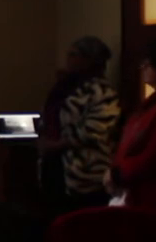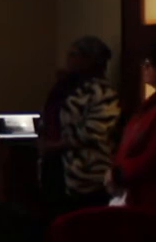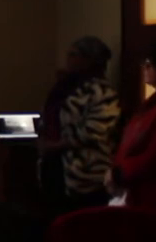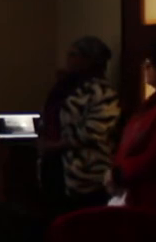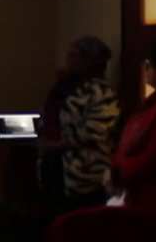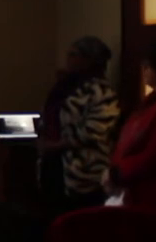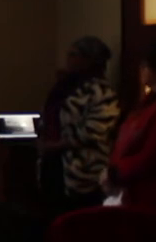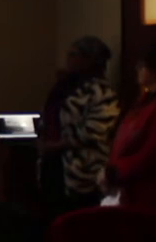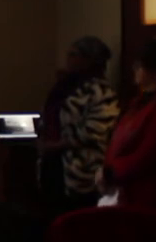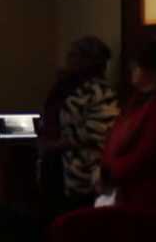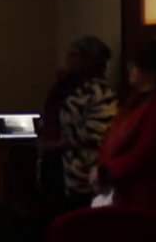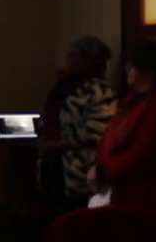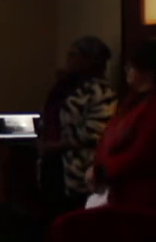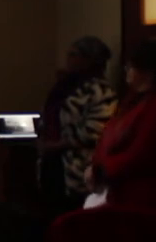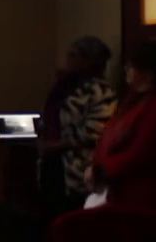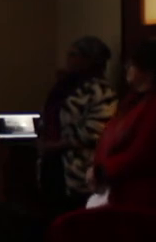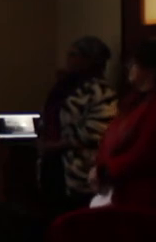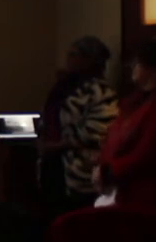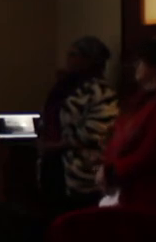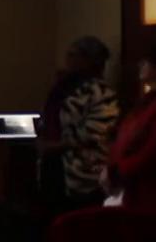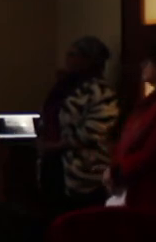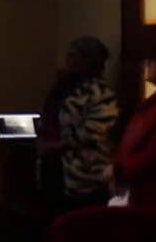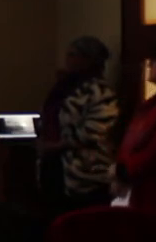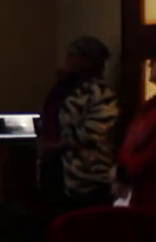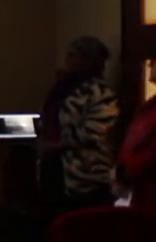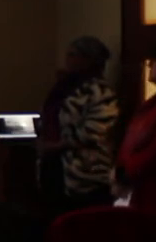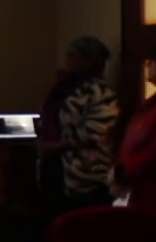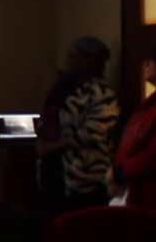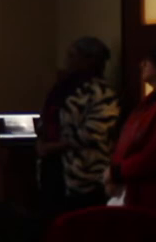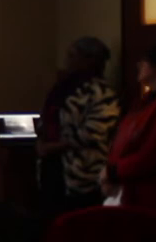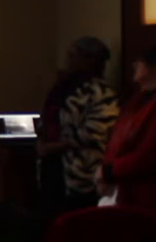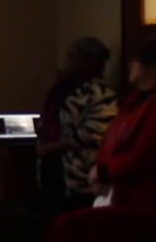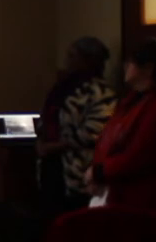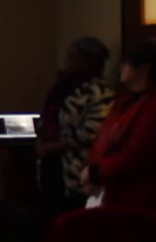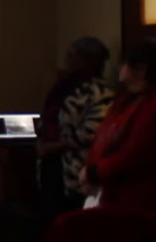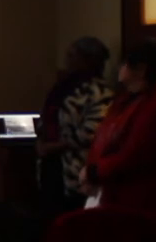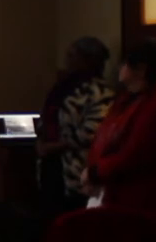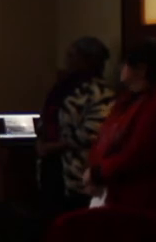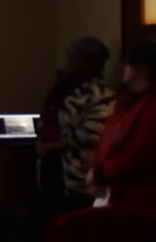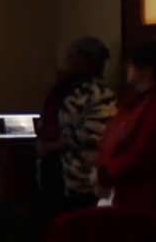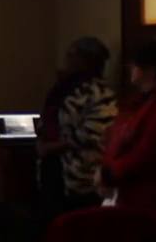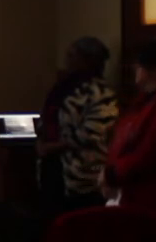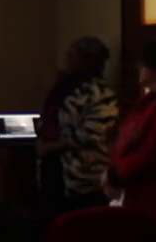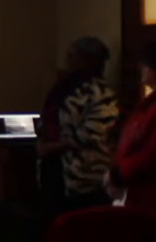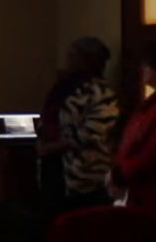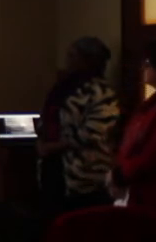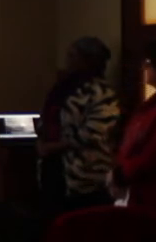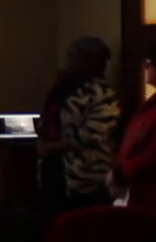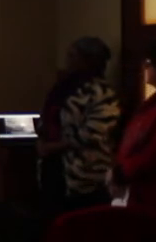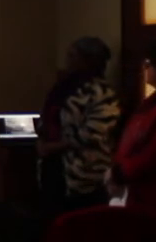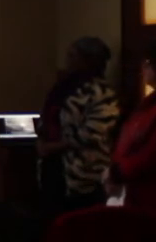y no podía siquiera mirar el horizonte. Ella no tuvo el aposento de marfil, ni la sala de